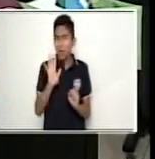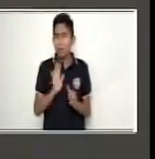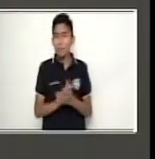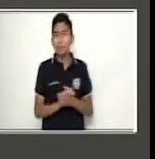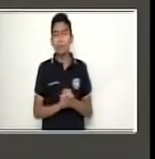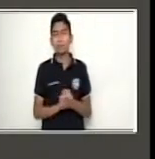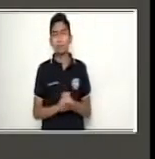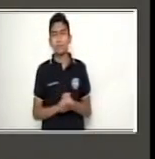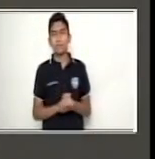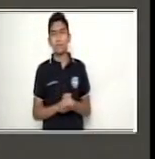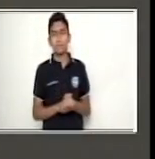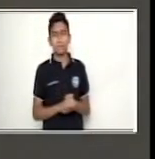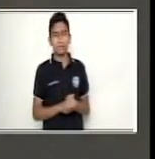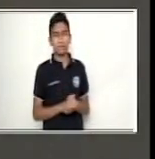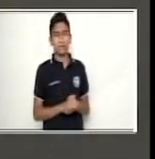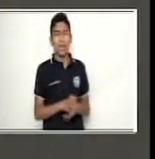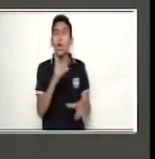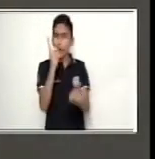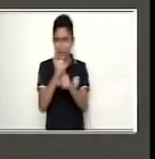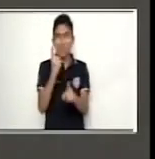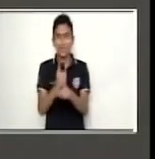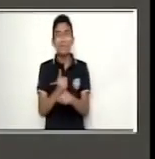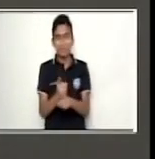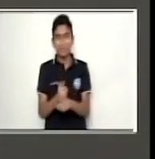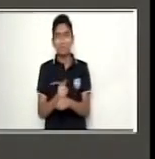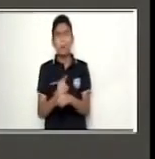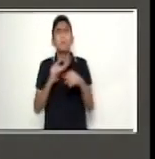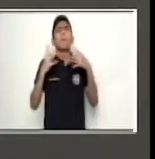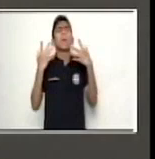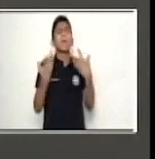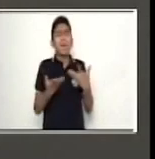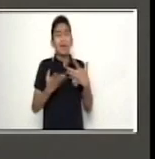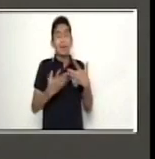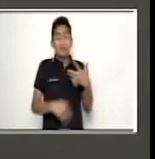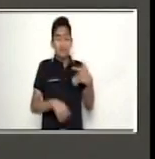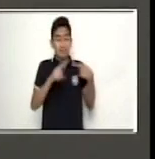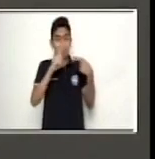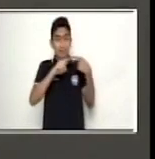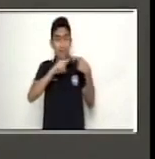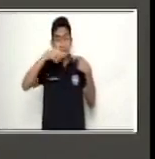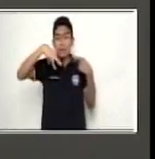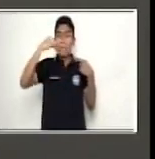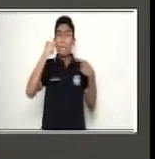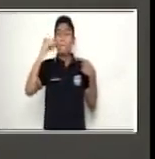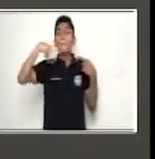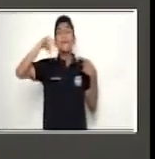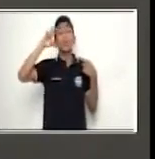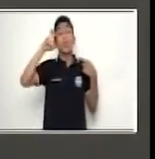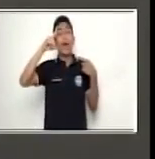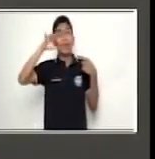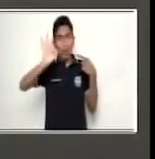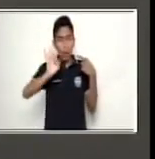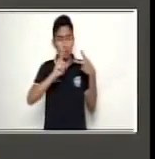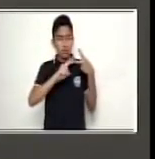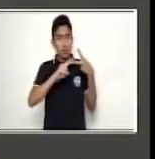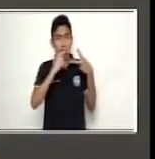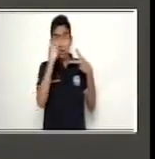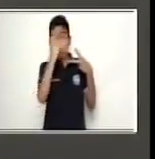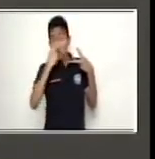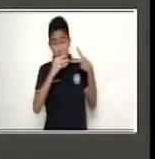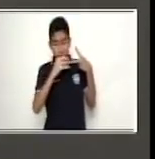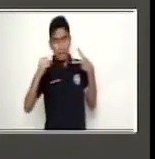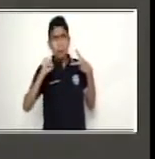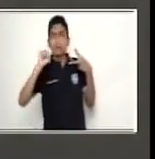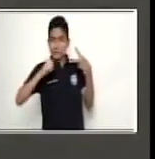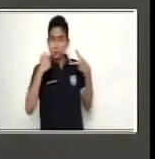minuendo. Entonces, está correcto. Ahora, tenemos que ordenarlo. Primero la unidad, que es